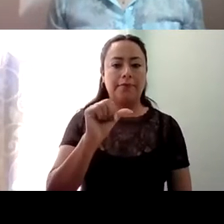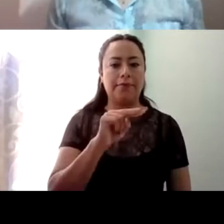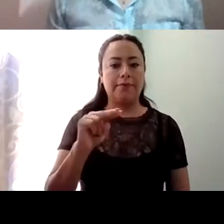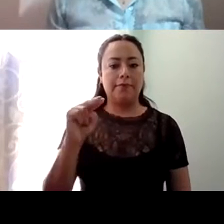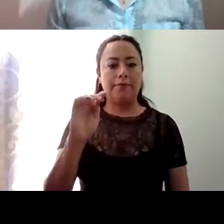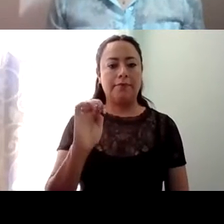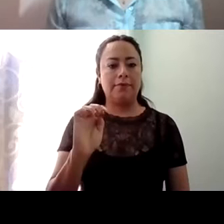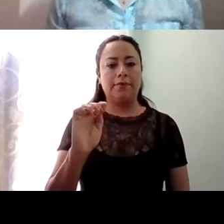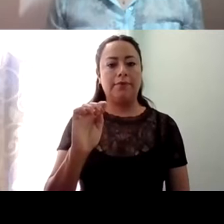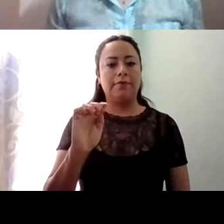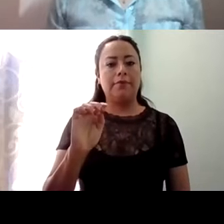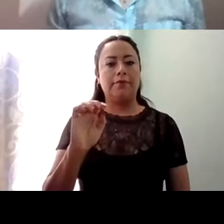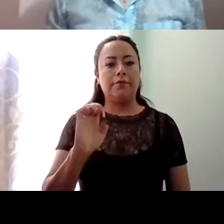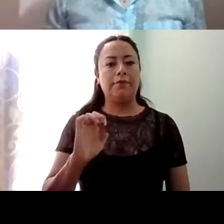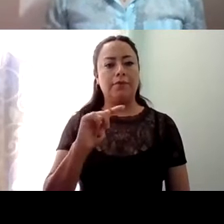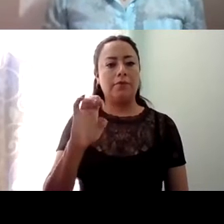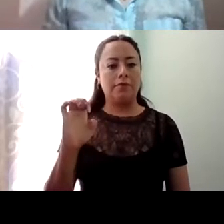Elizabeth Guerrero Maya.